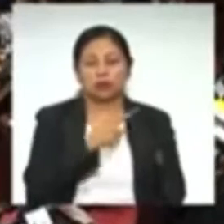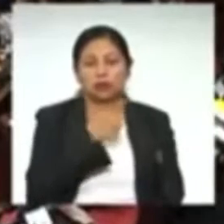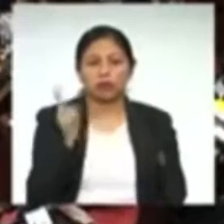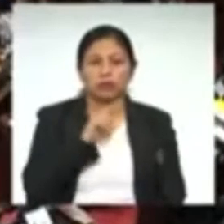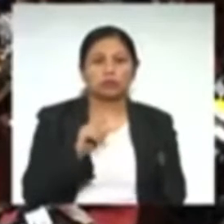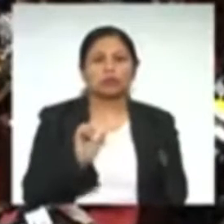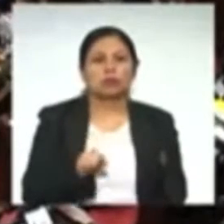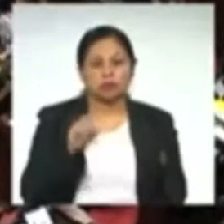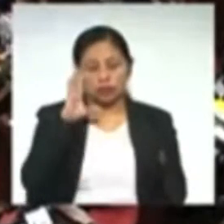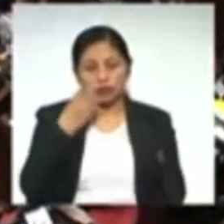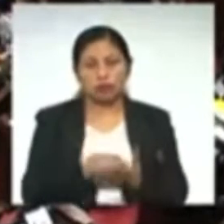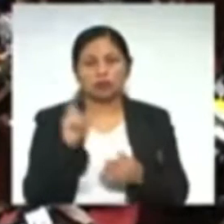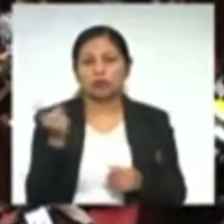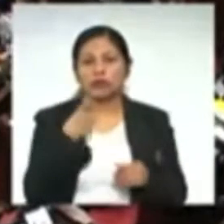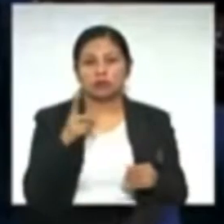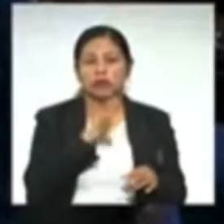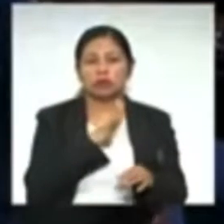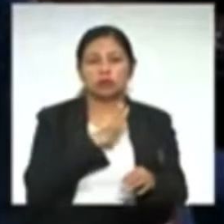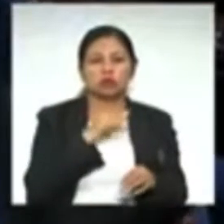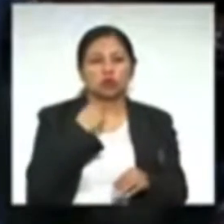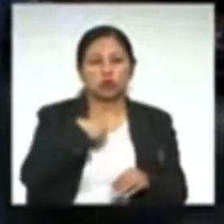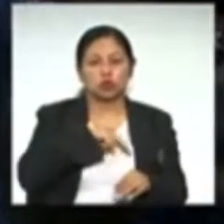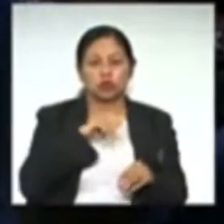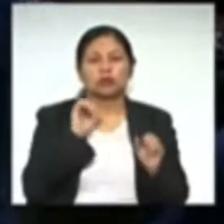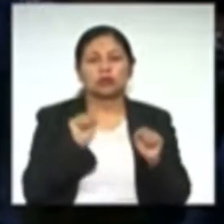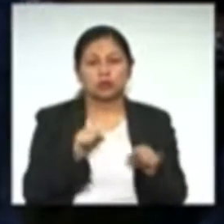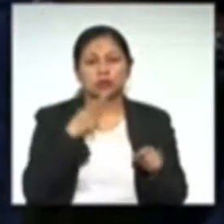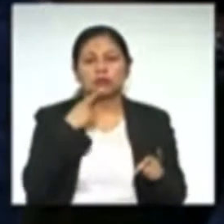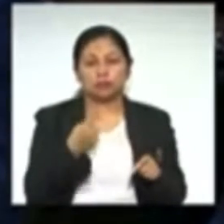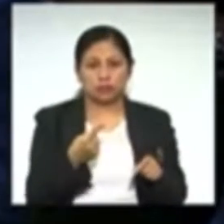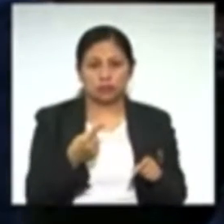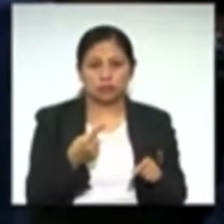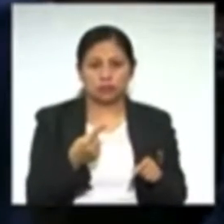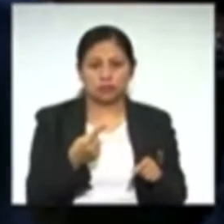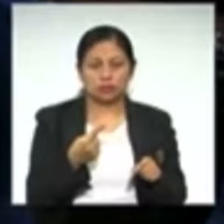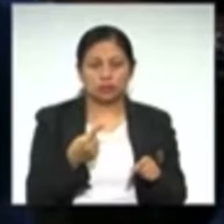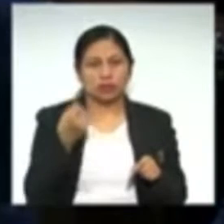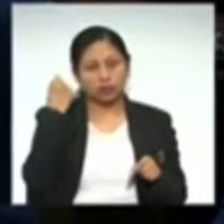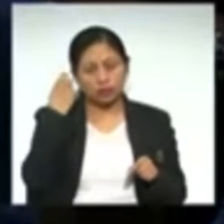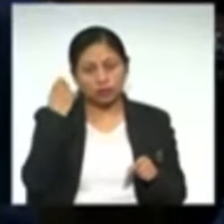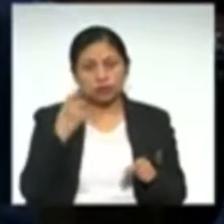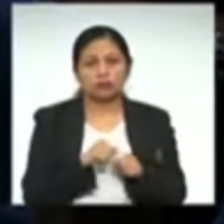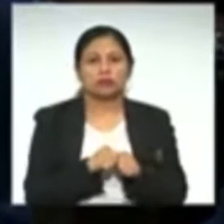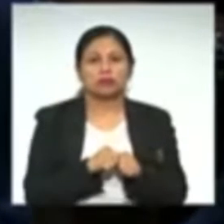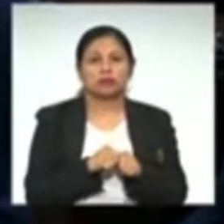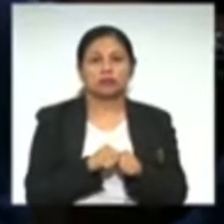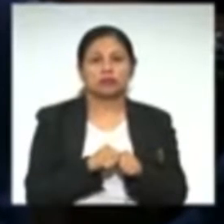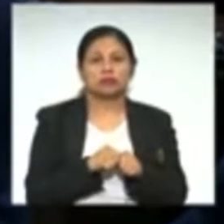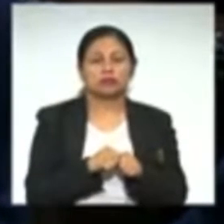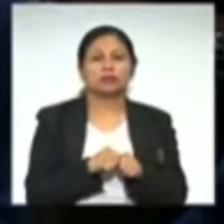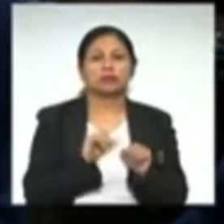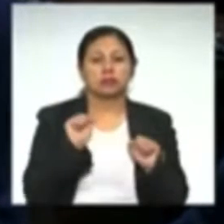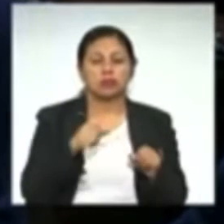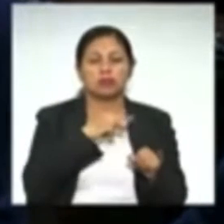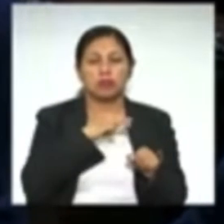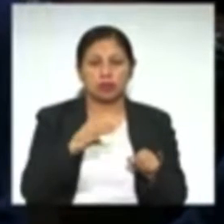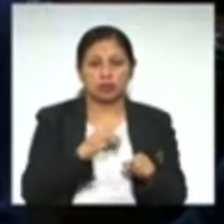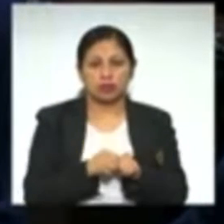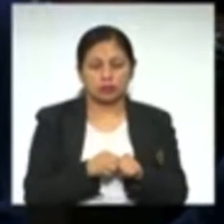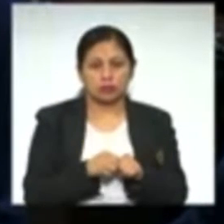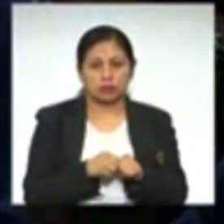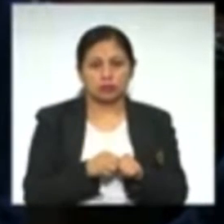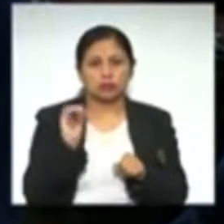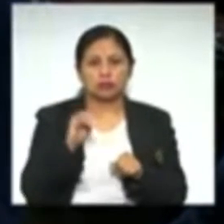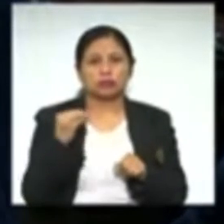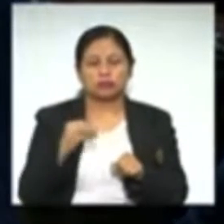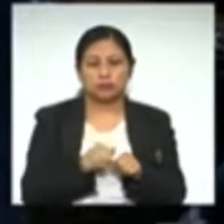Colegas, creo que lo primero que todos nosotros debemos de comprender y exigir